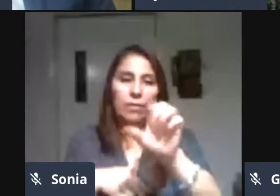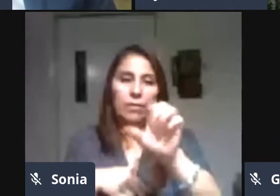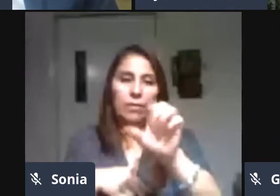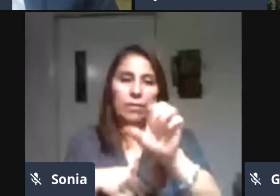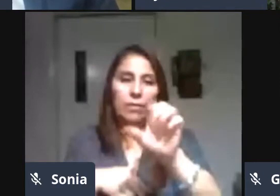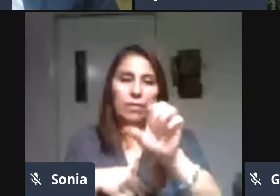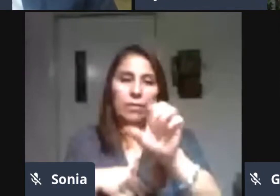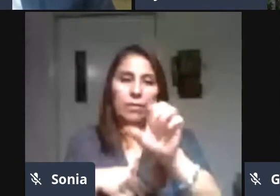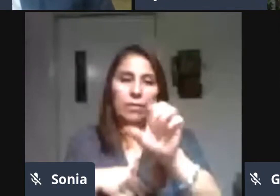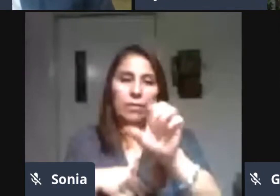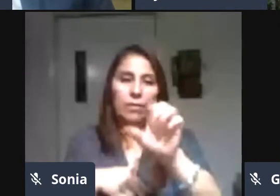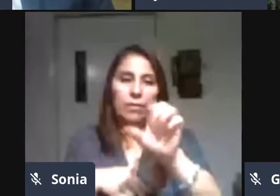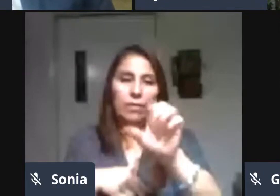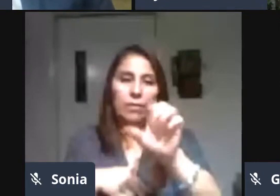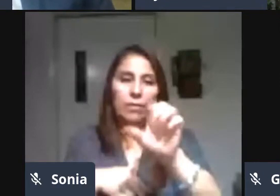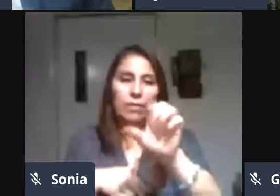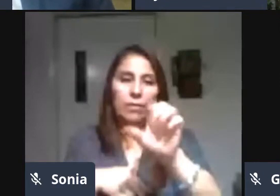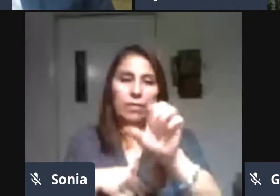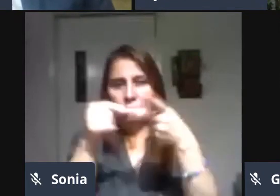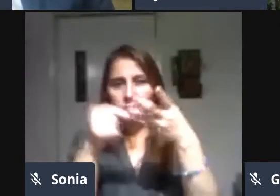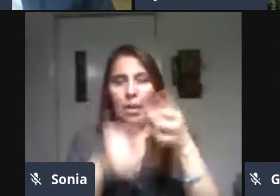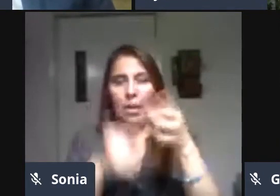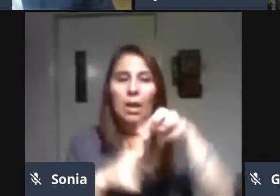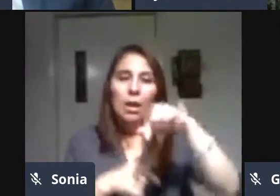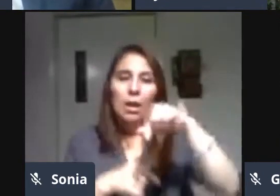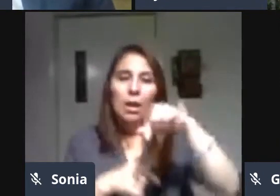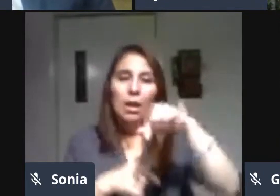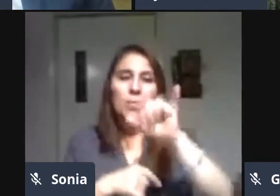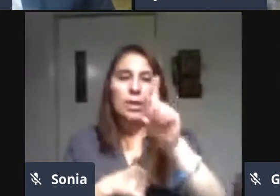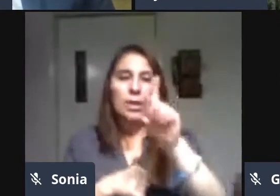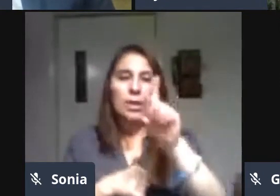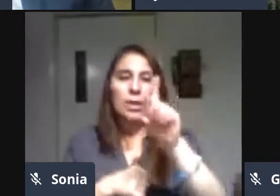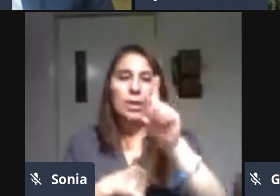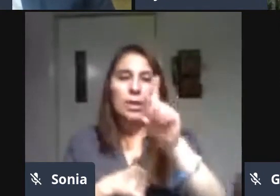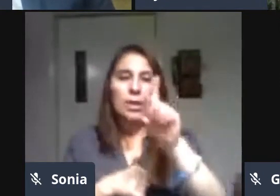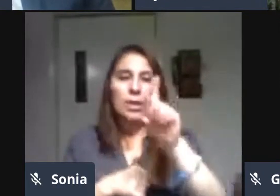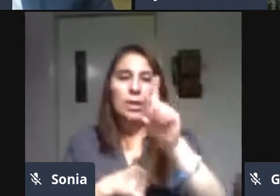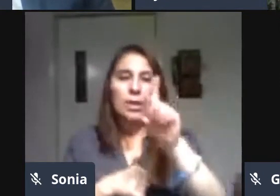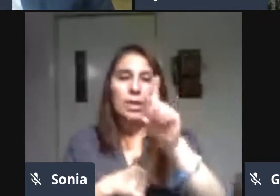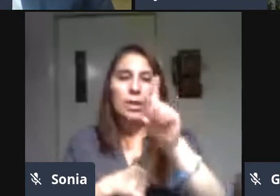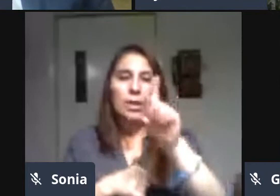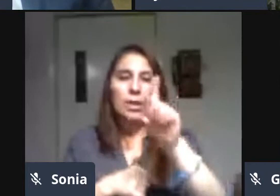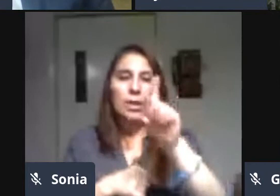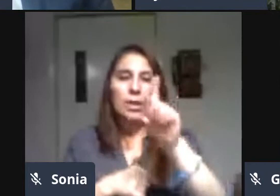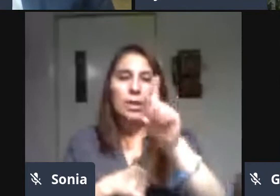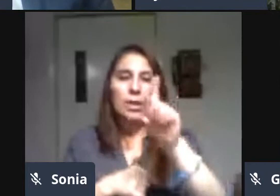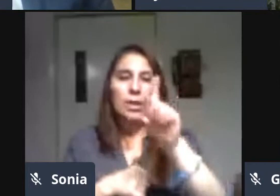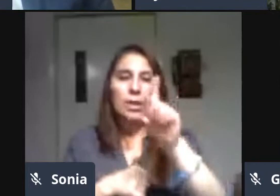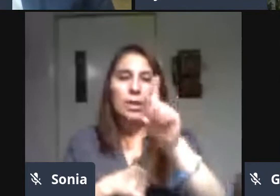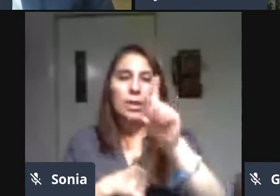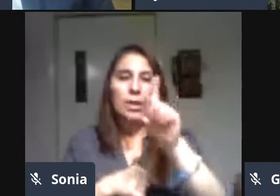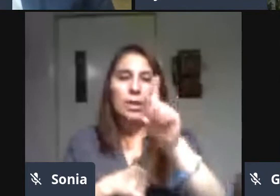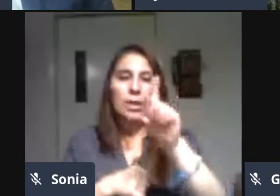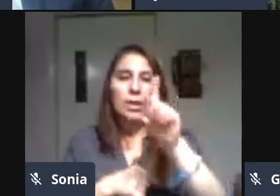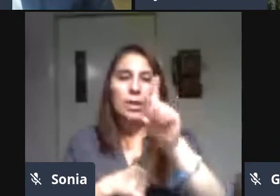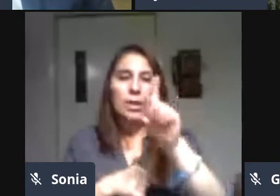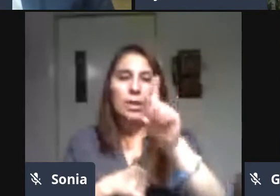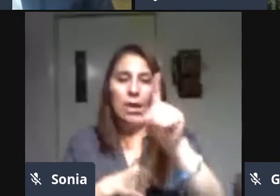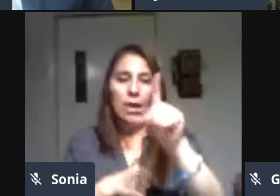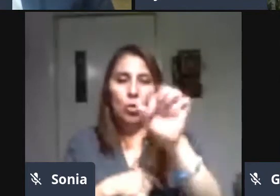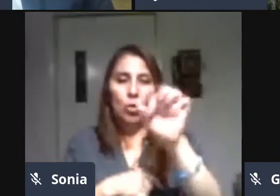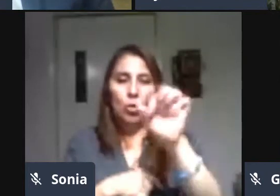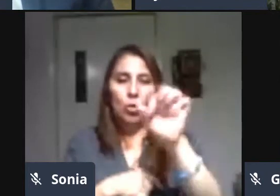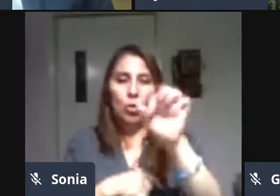restrepo en cada uno de los novelistas de nuestro tiempo si ustedes miran el acumulado su obra como - por lo menos una obra